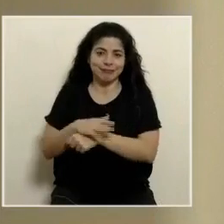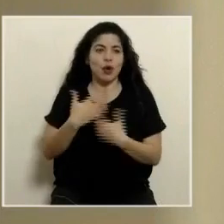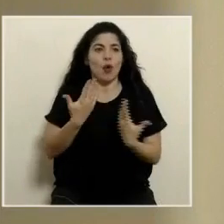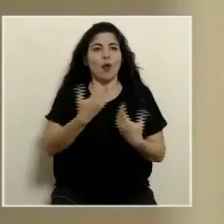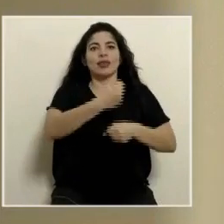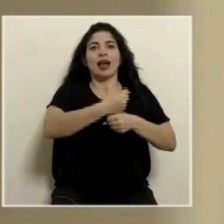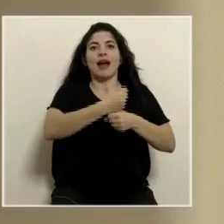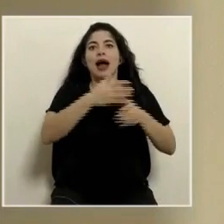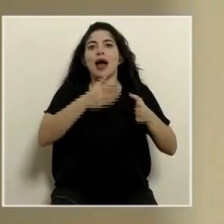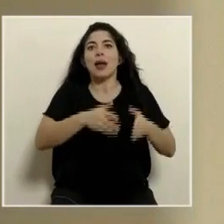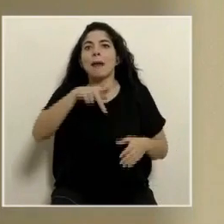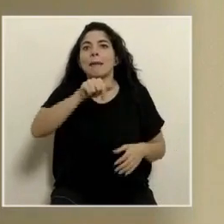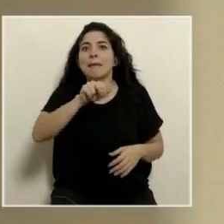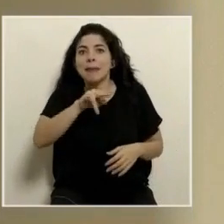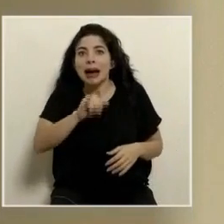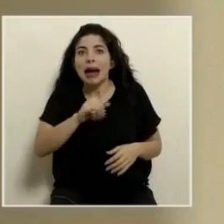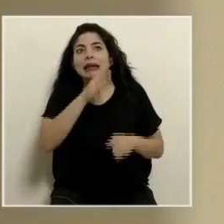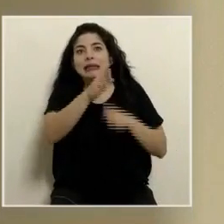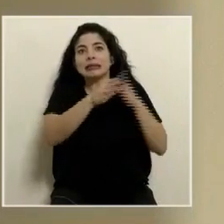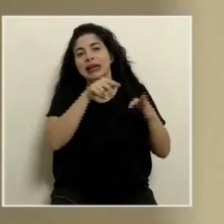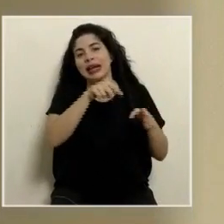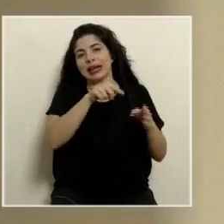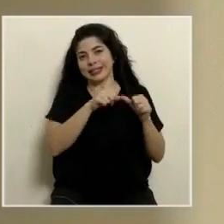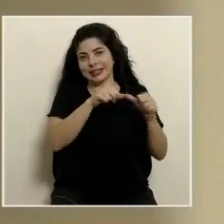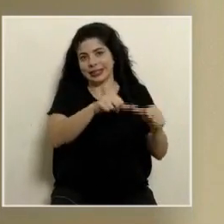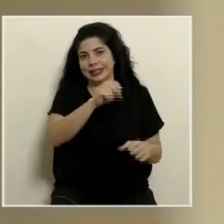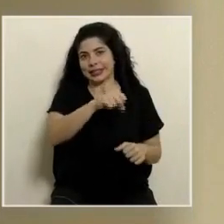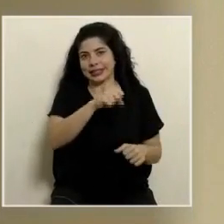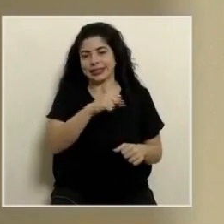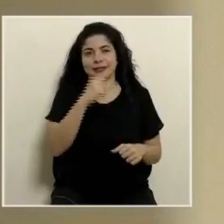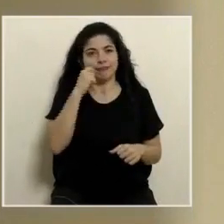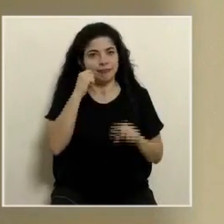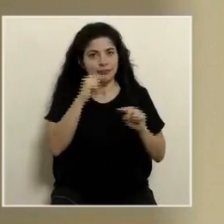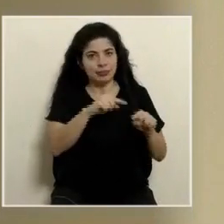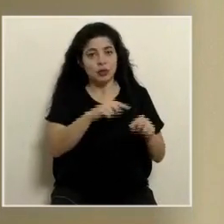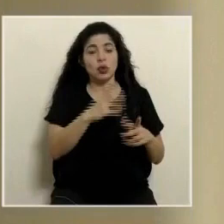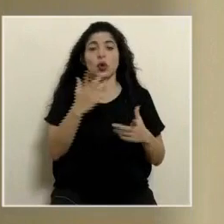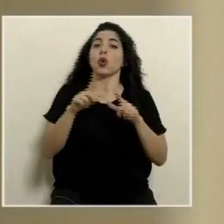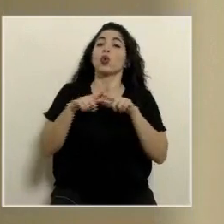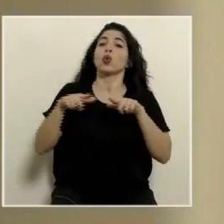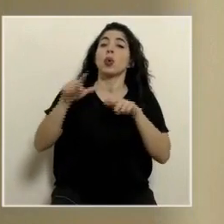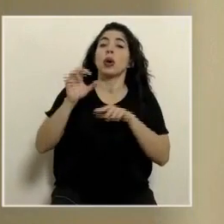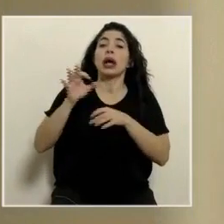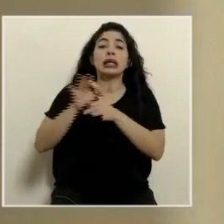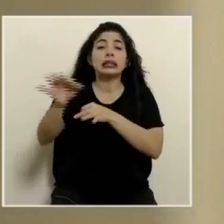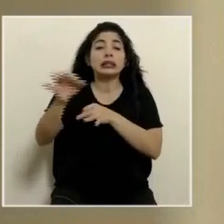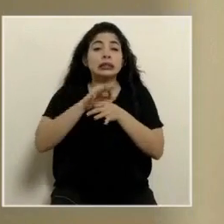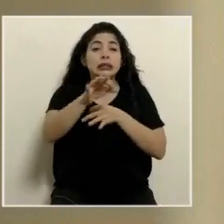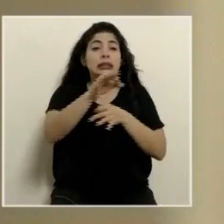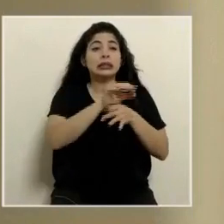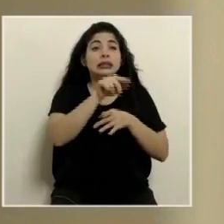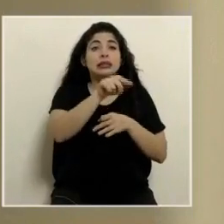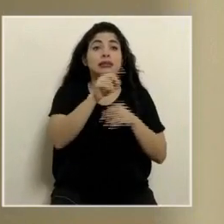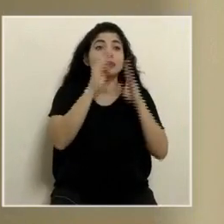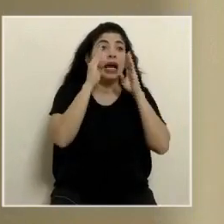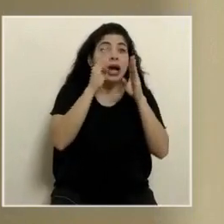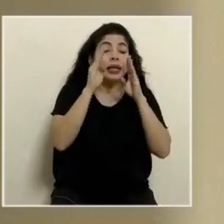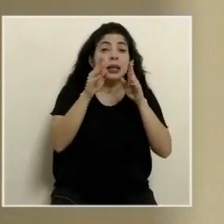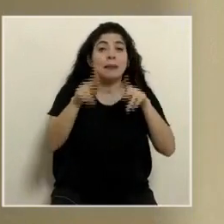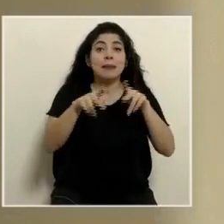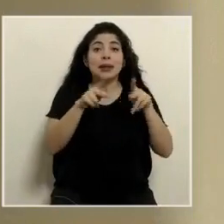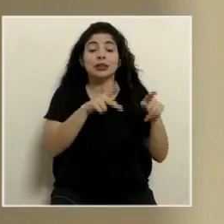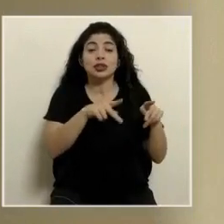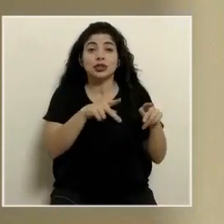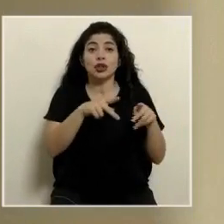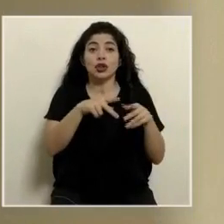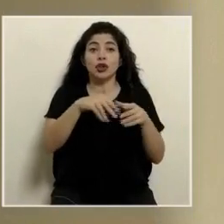en este caso del PANI que atienden la niñez u otros, ni en las áreas regionales que atienden a las personas fuera